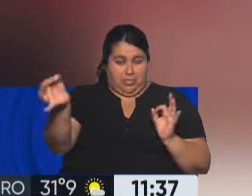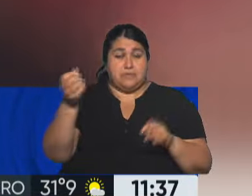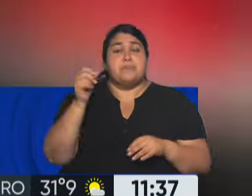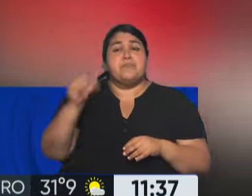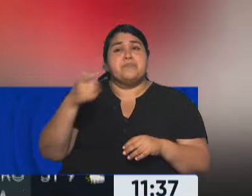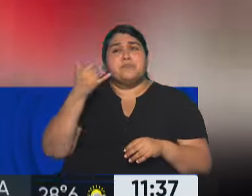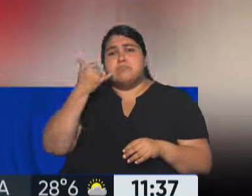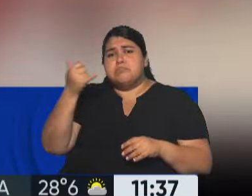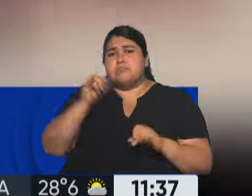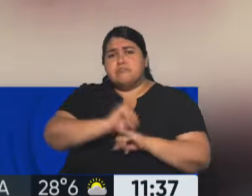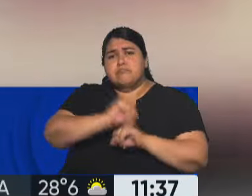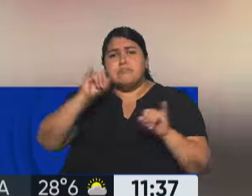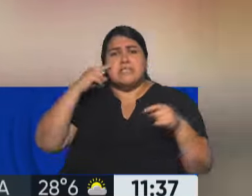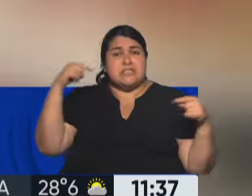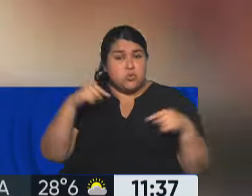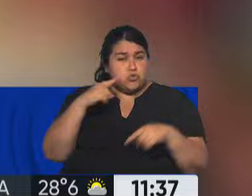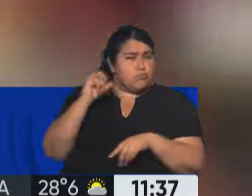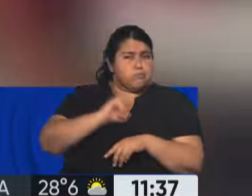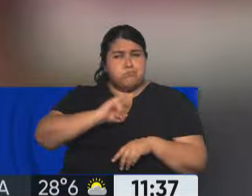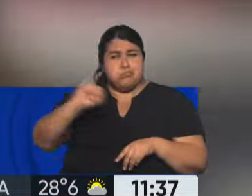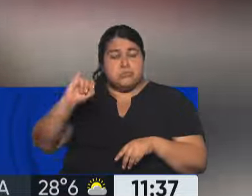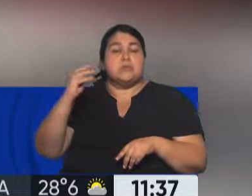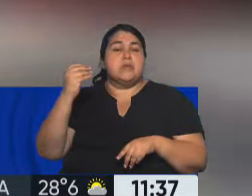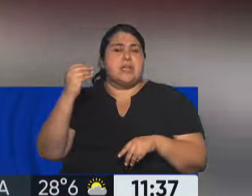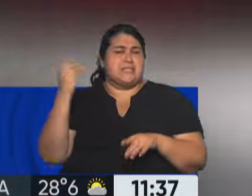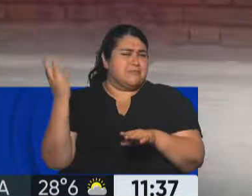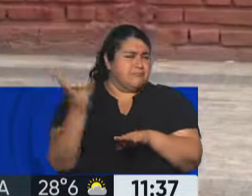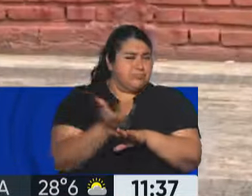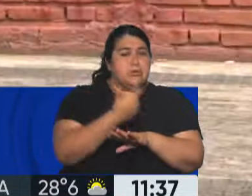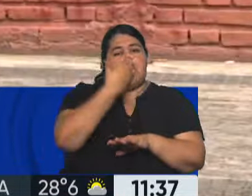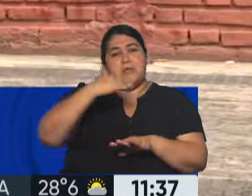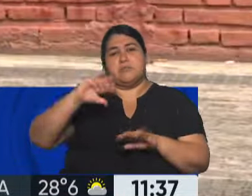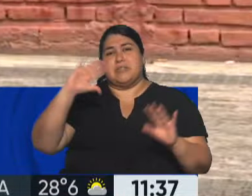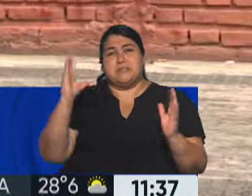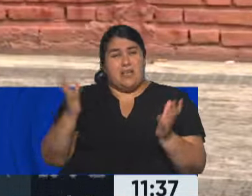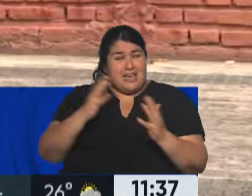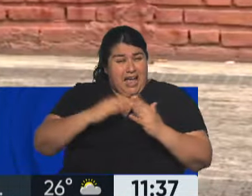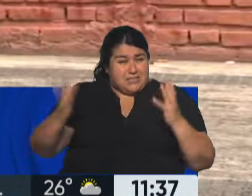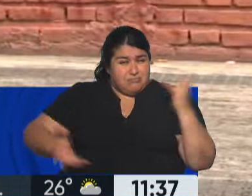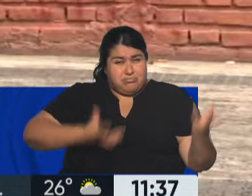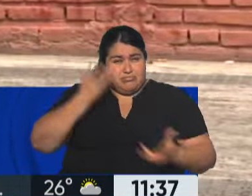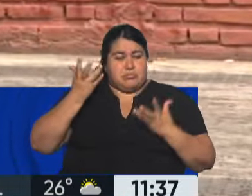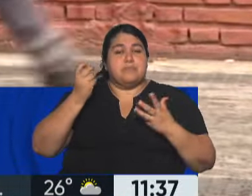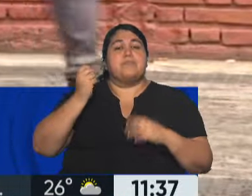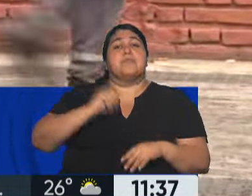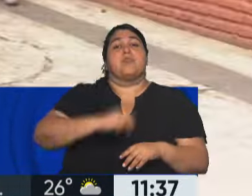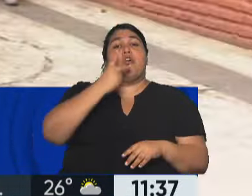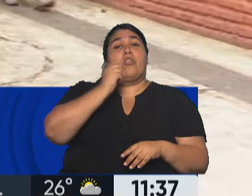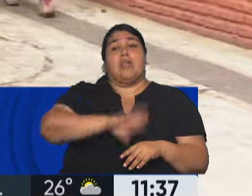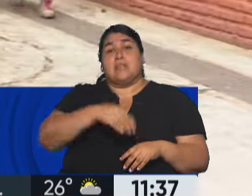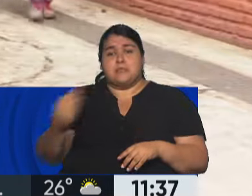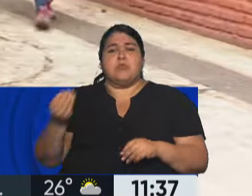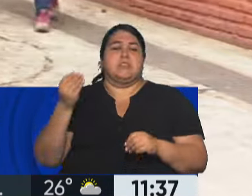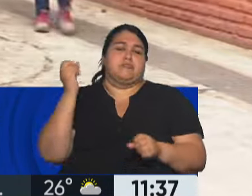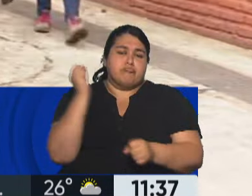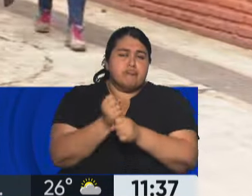del establecimiento dicen que la escuela fue vandalizada y después prendida fuego 48 horas más tarde de los ido continúan